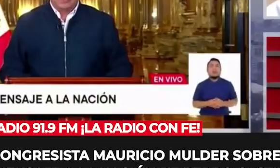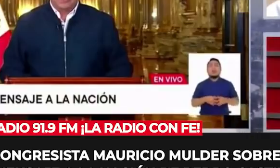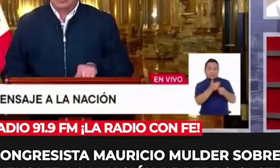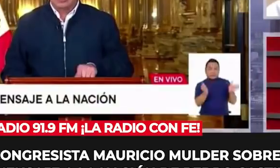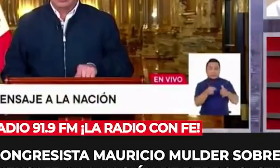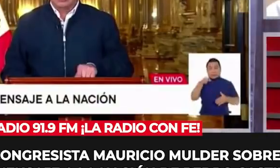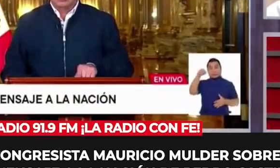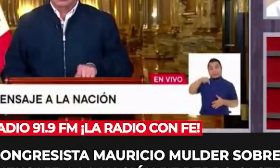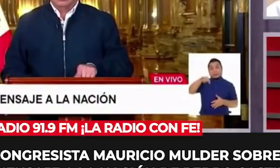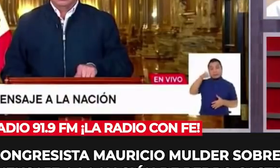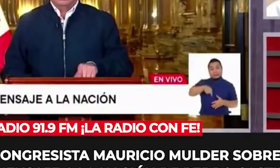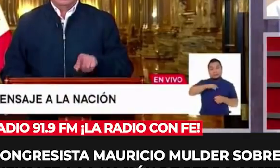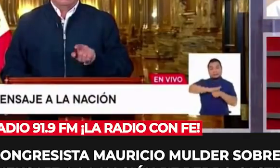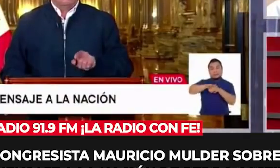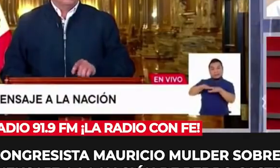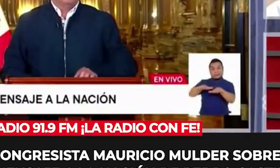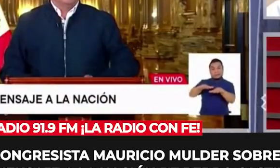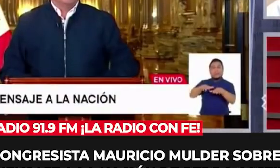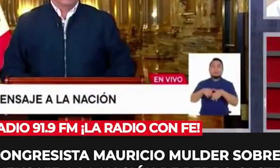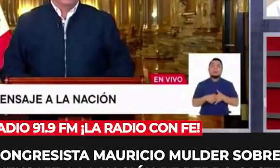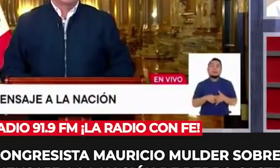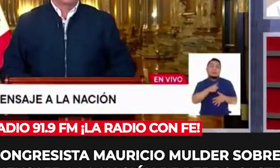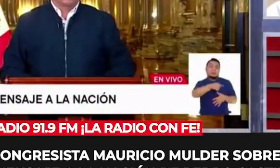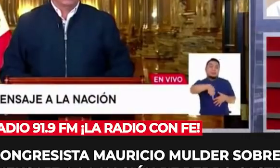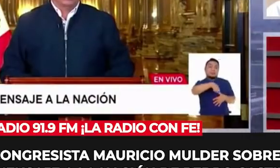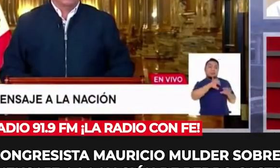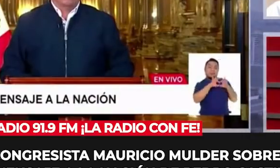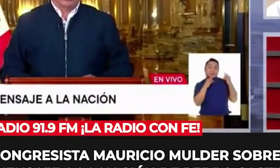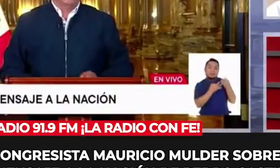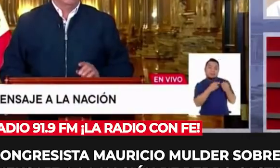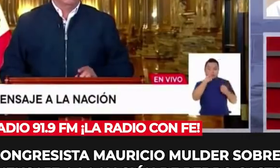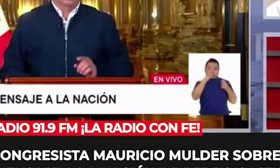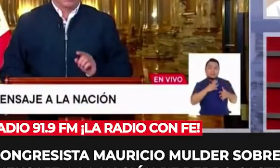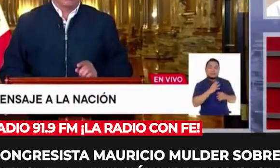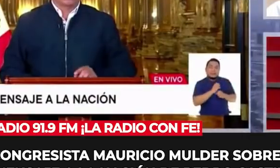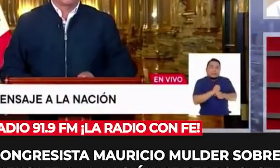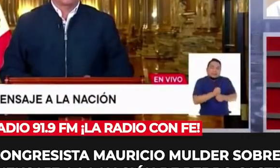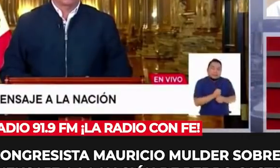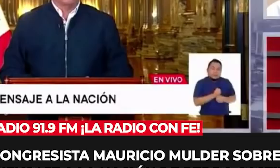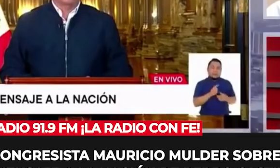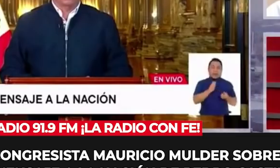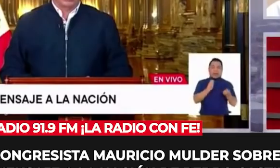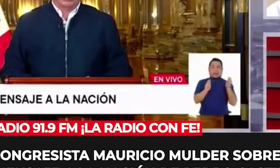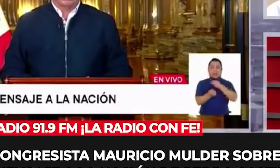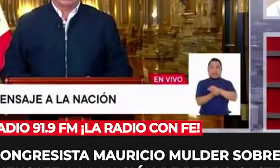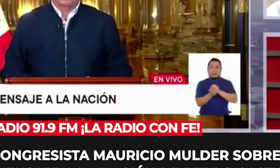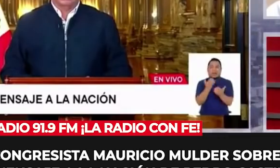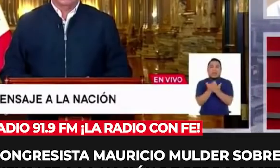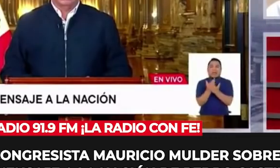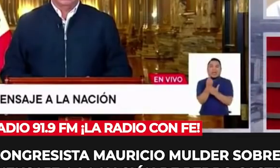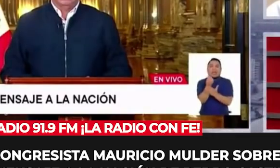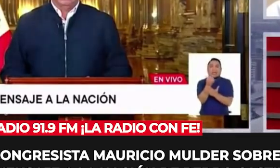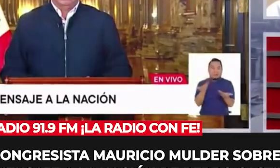utilizar el pueblo exclusivamente para ir a Cuba. Entonces,